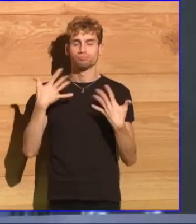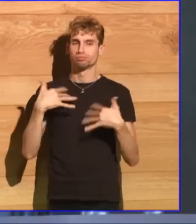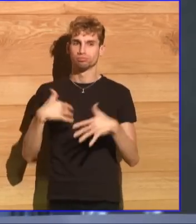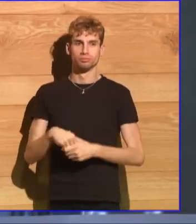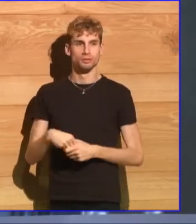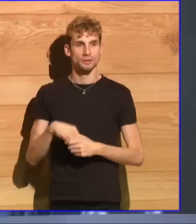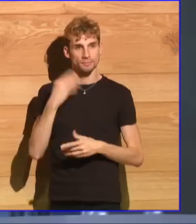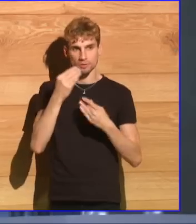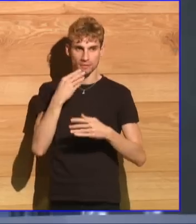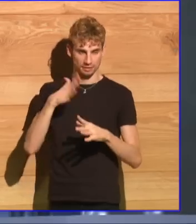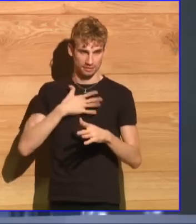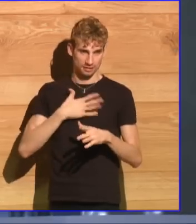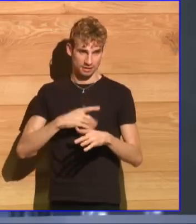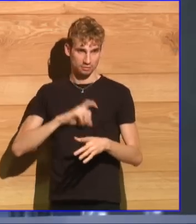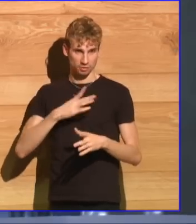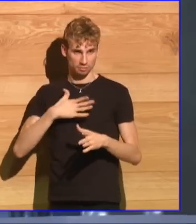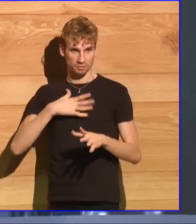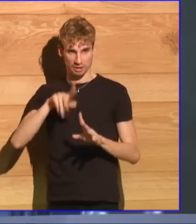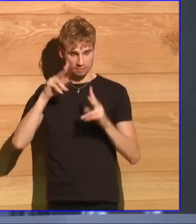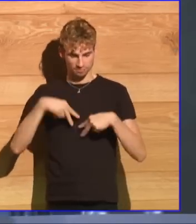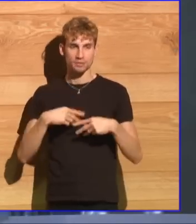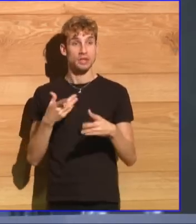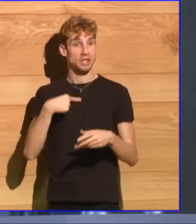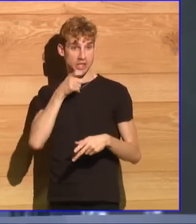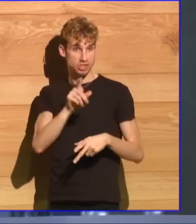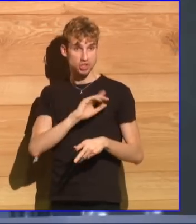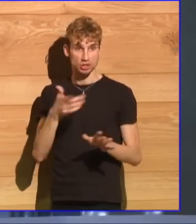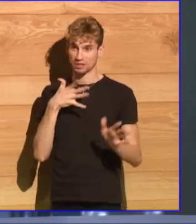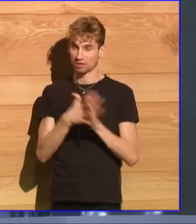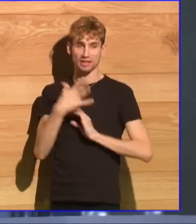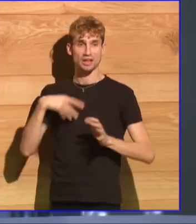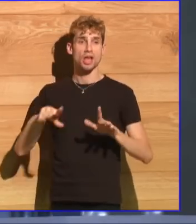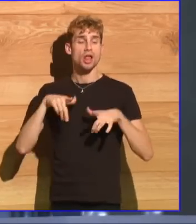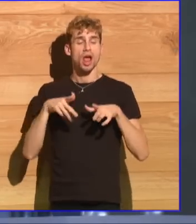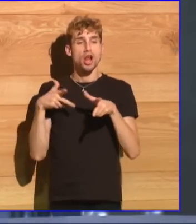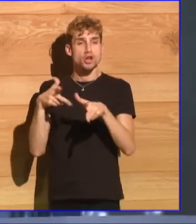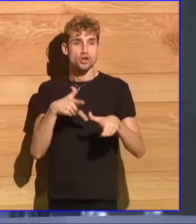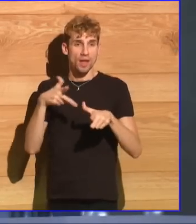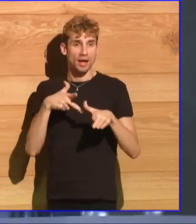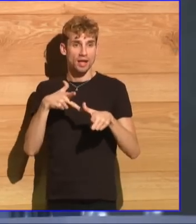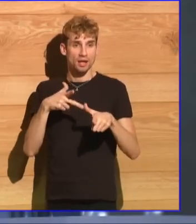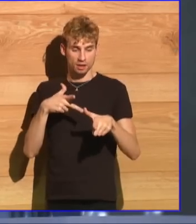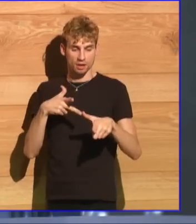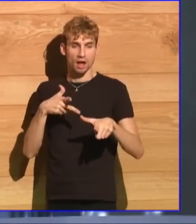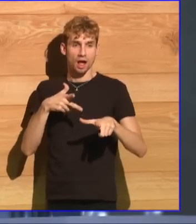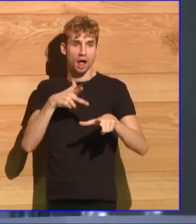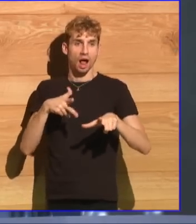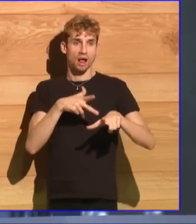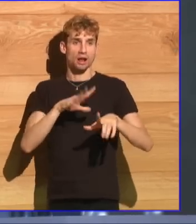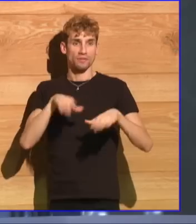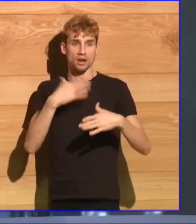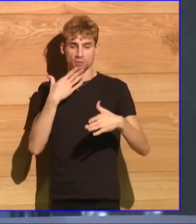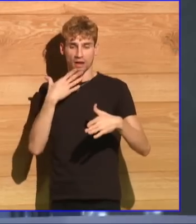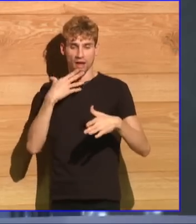propio. Pero, y no lo digo como un insulto, sino que un rodaje está lleno de egos inevitablemente, claro. Pero, en fin, él conocía bien a Dreyfuss